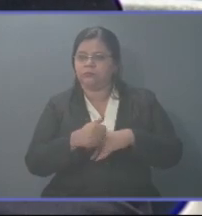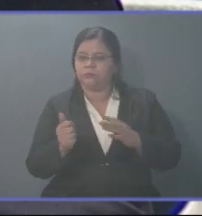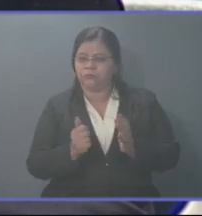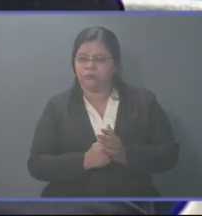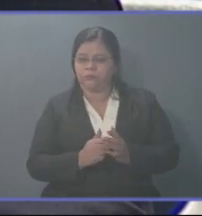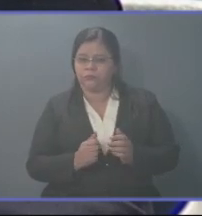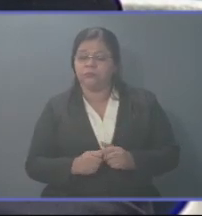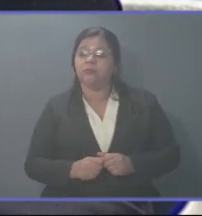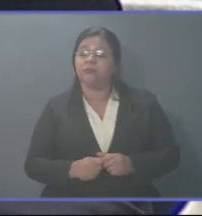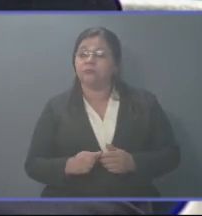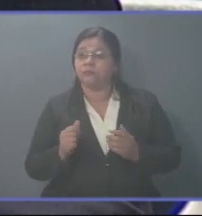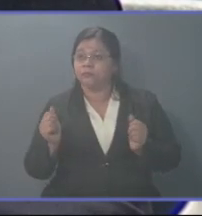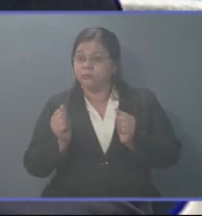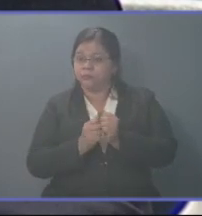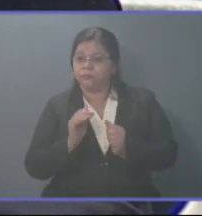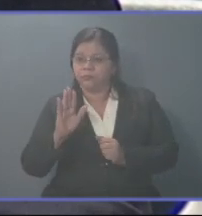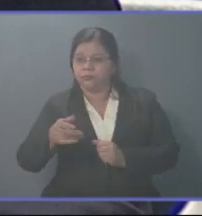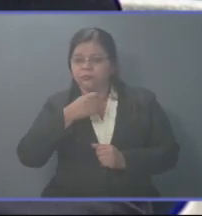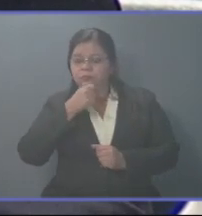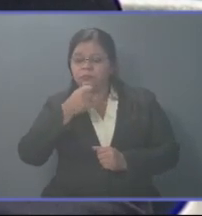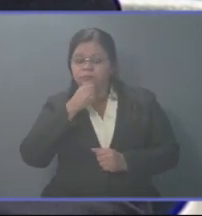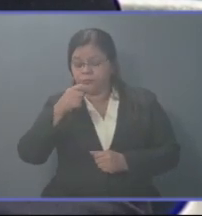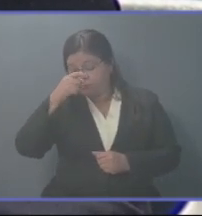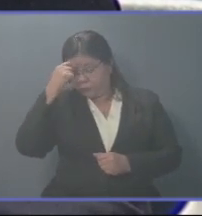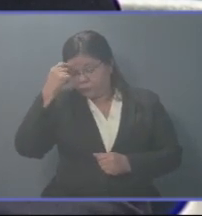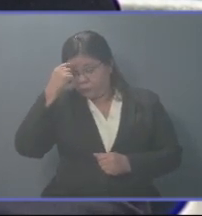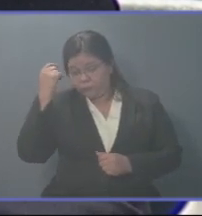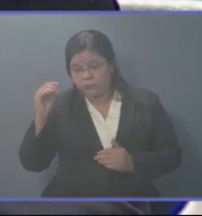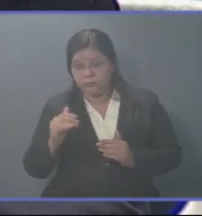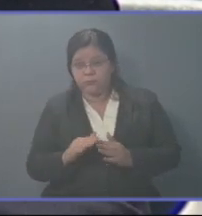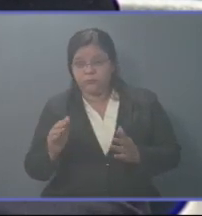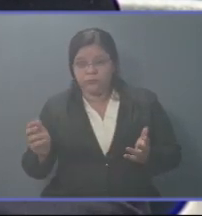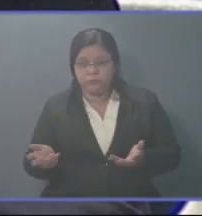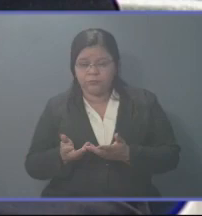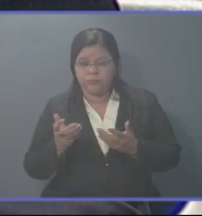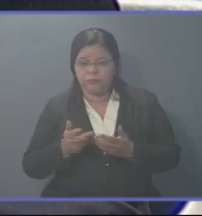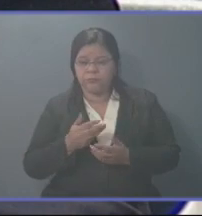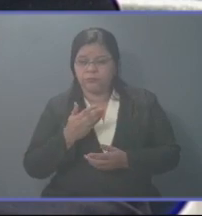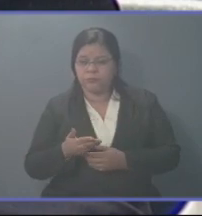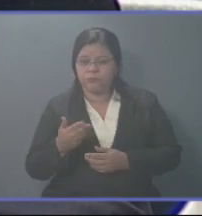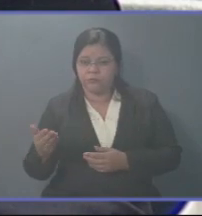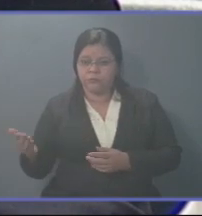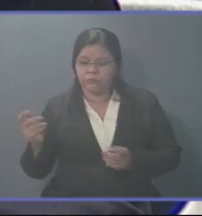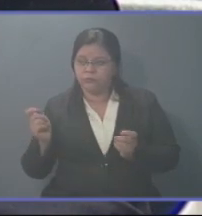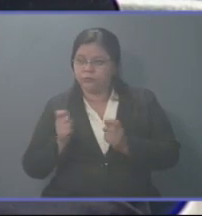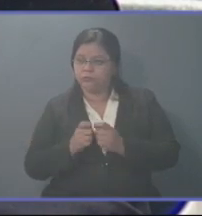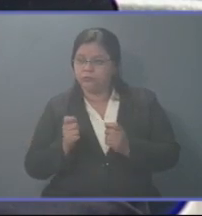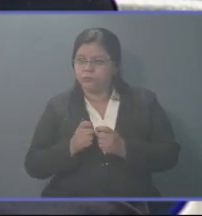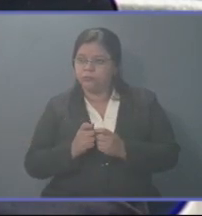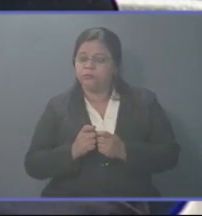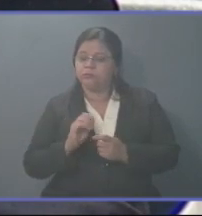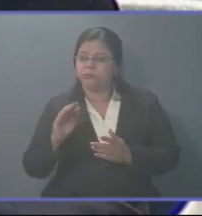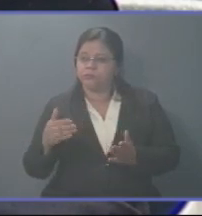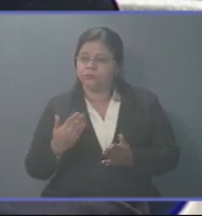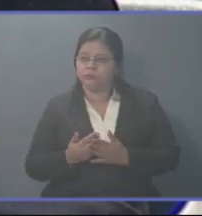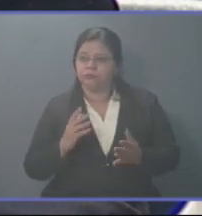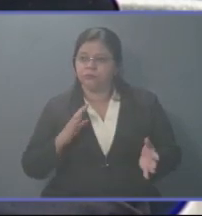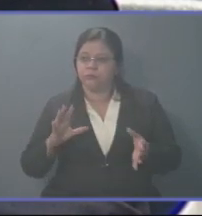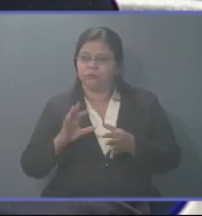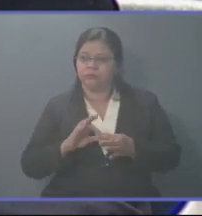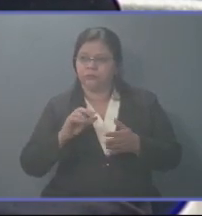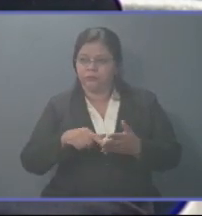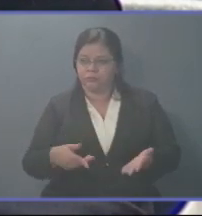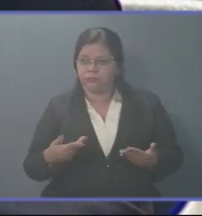Legislativa, junto con su informe de labores, así como investigar aspectos específicos relacionados con el cumplimiento de estos